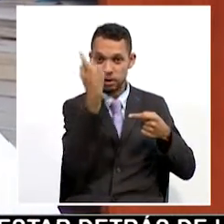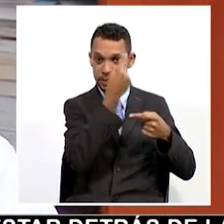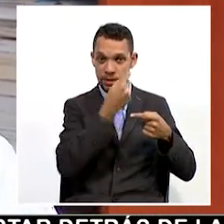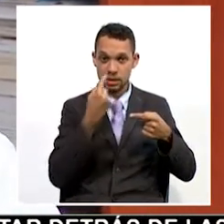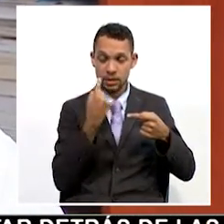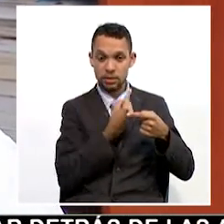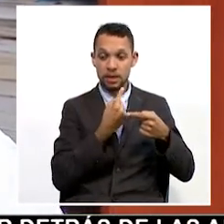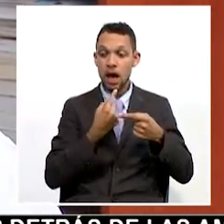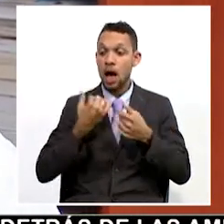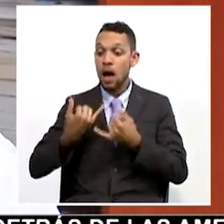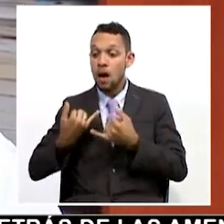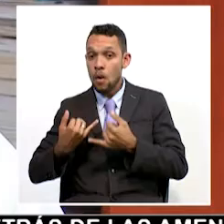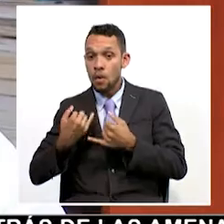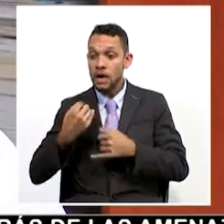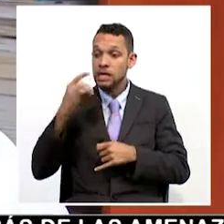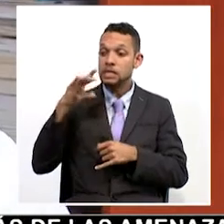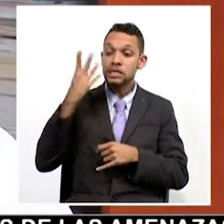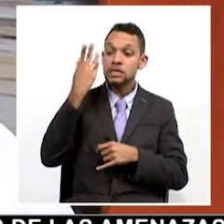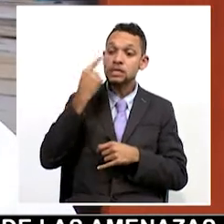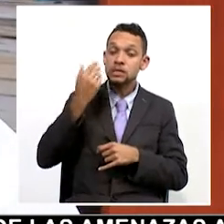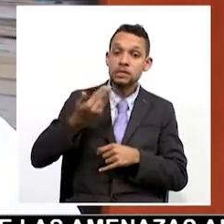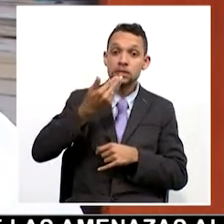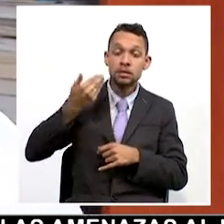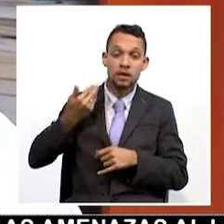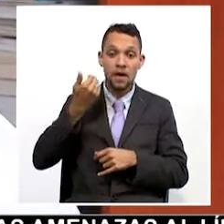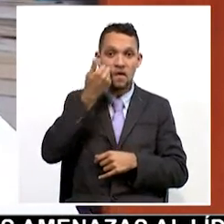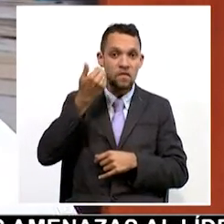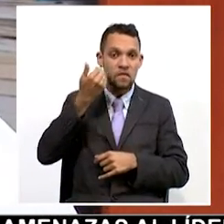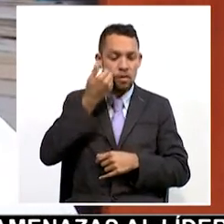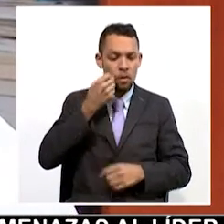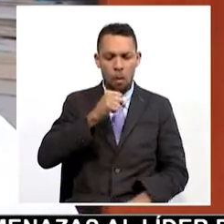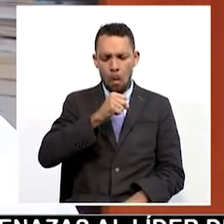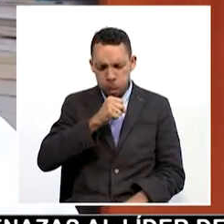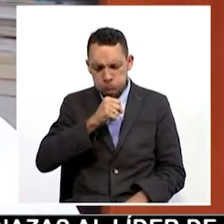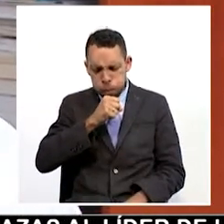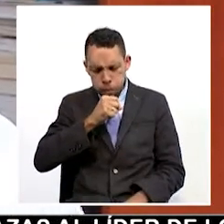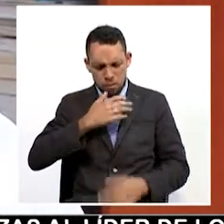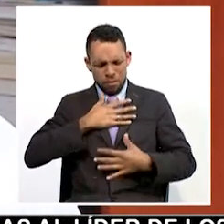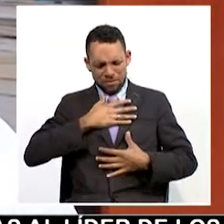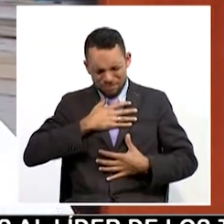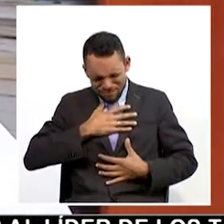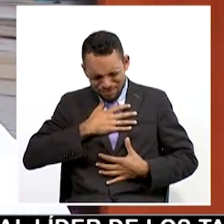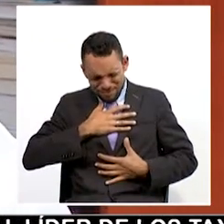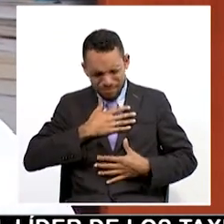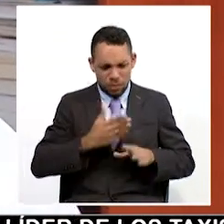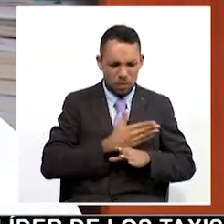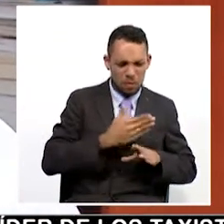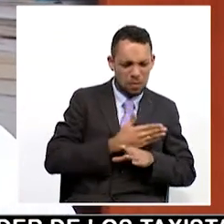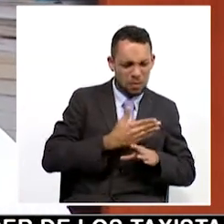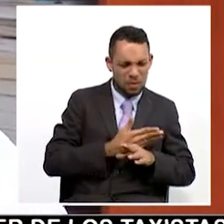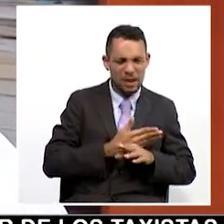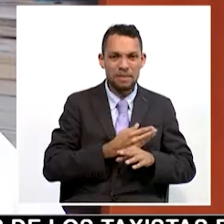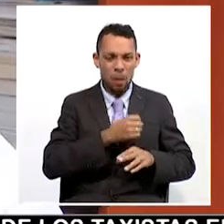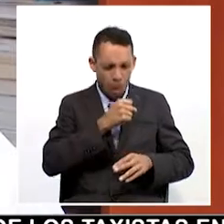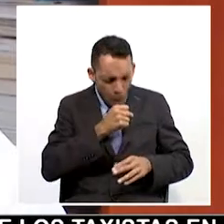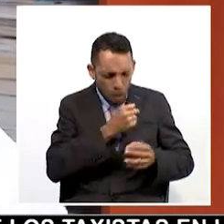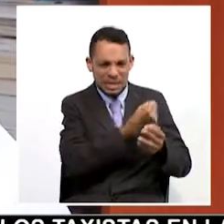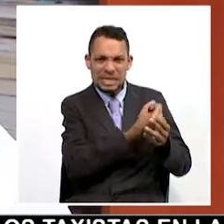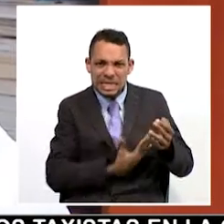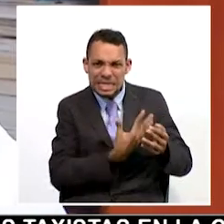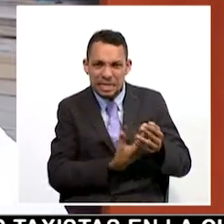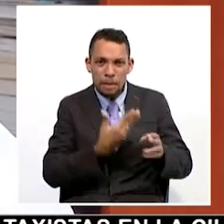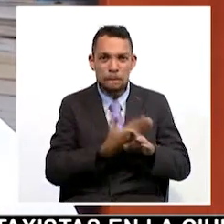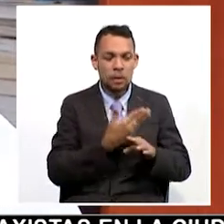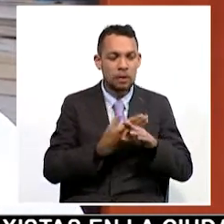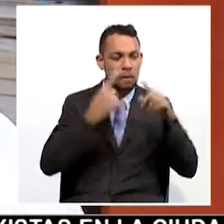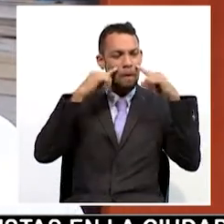días, murieron con esta enfermedad. Entonces, había una alerta entre todos los funcionarios